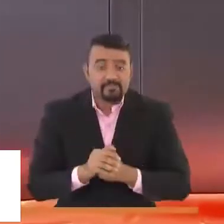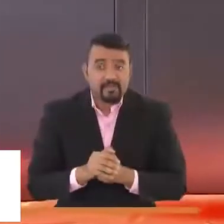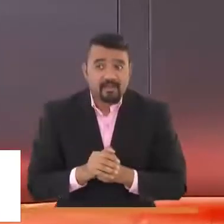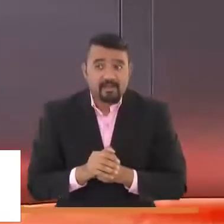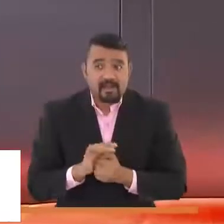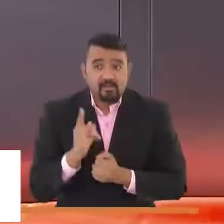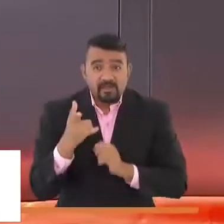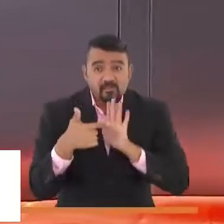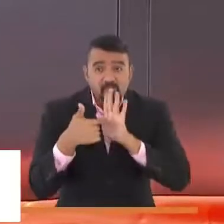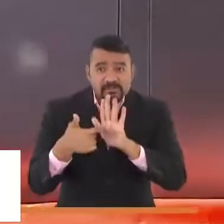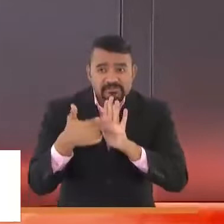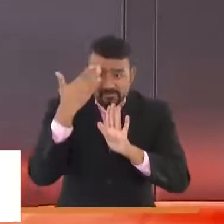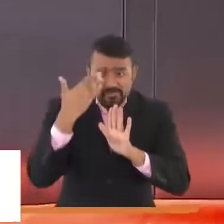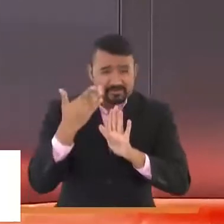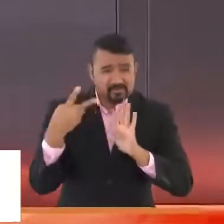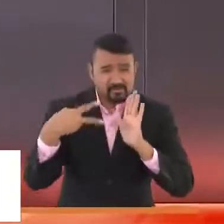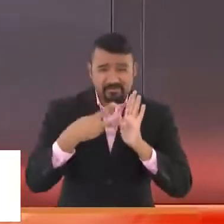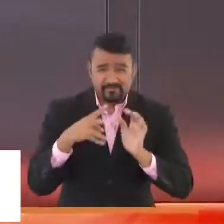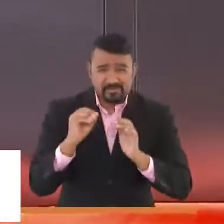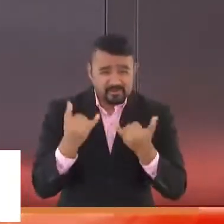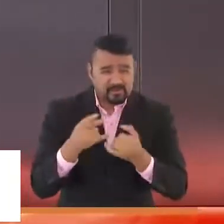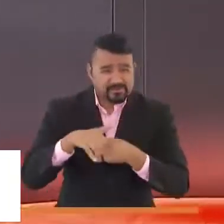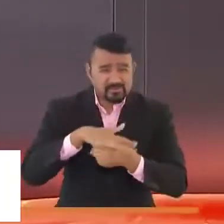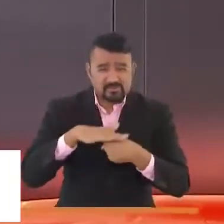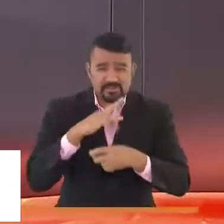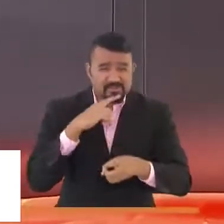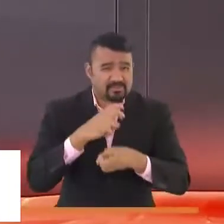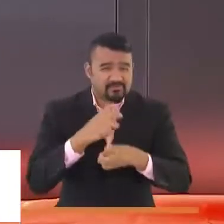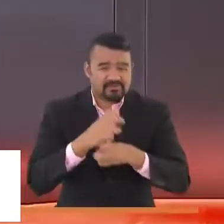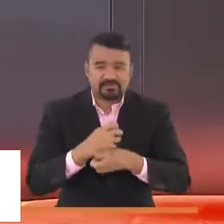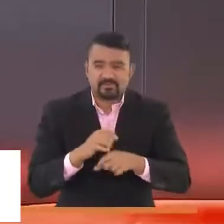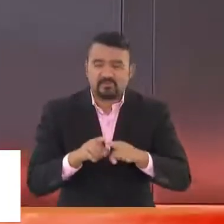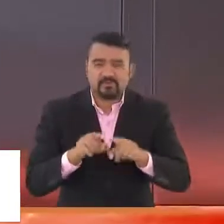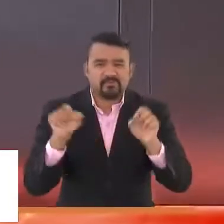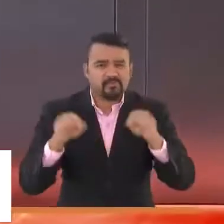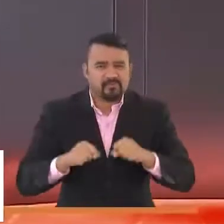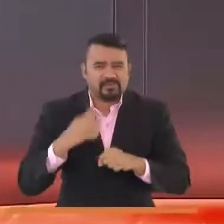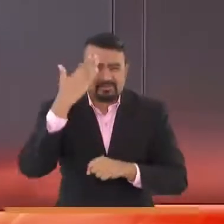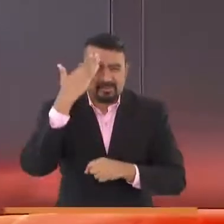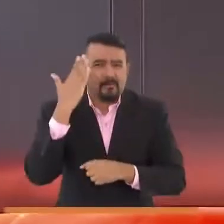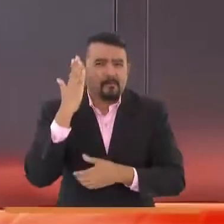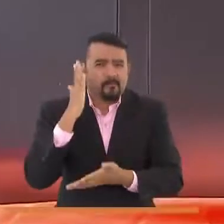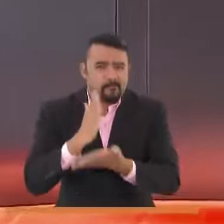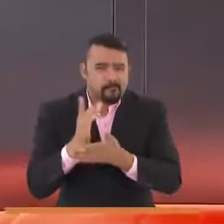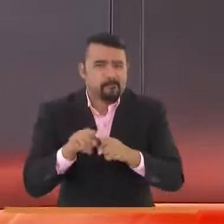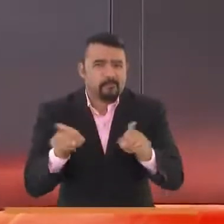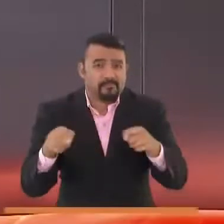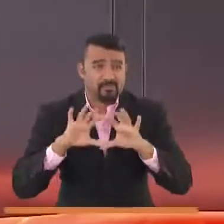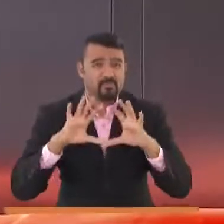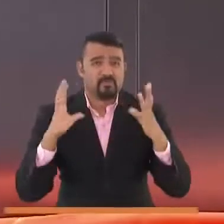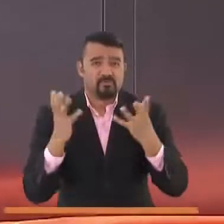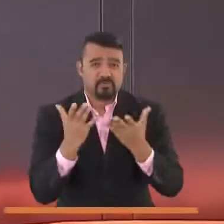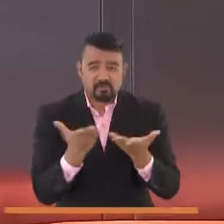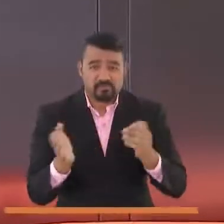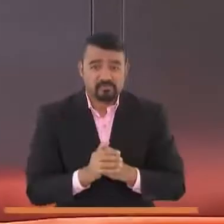sido tan difícil, tan trágico para miles de familias en todo el territorio colombiano y en el mundo. Viene